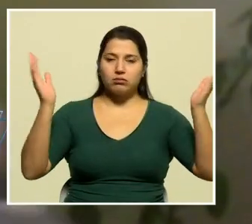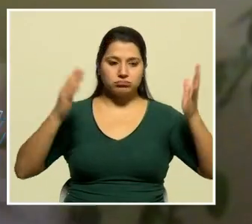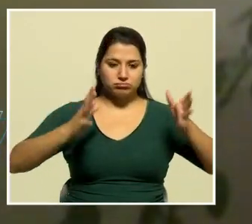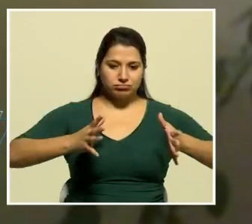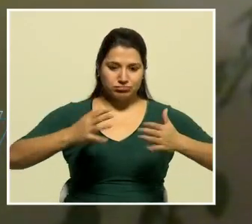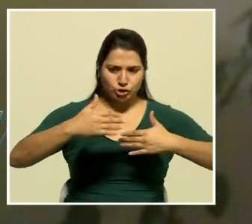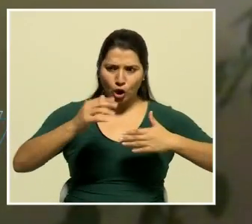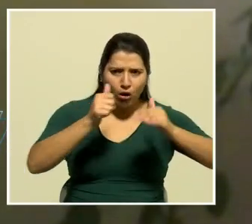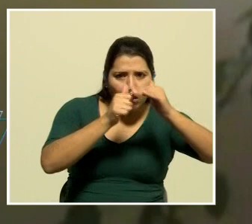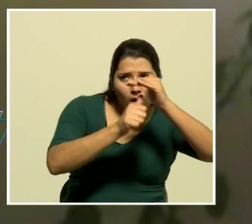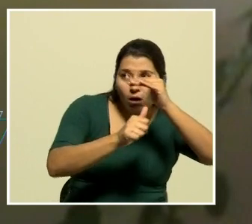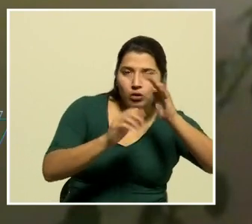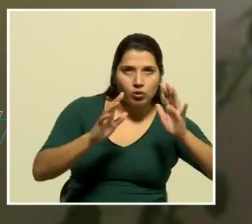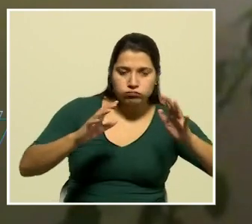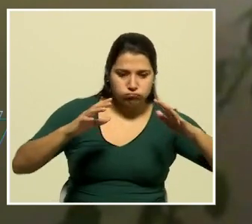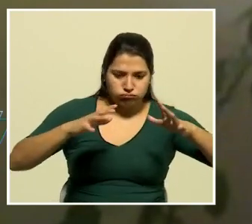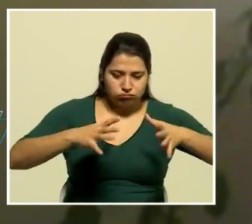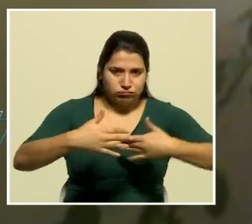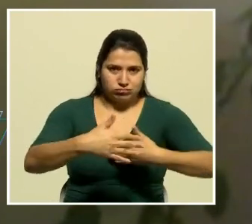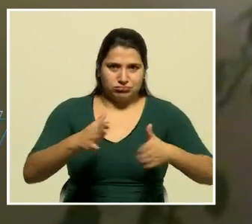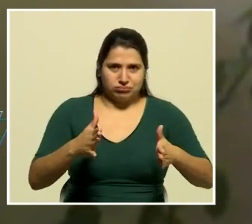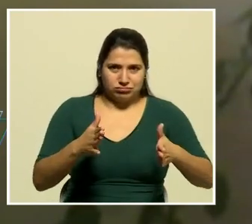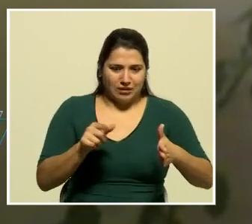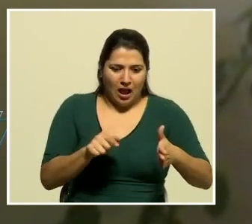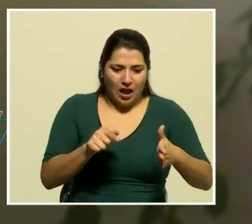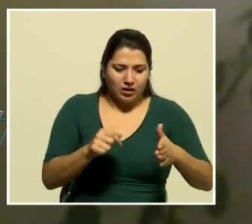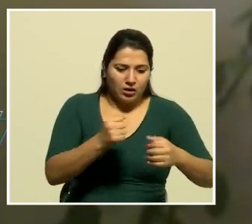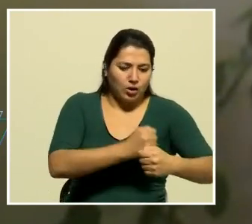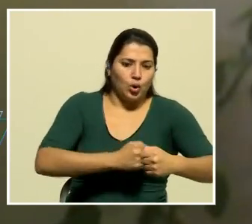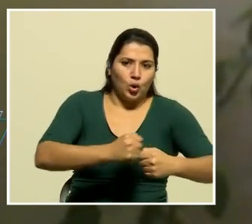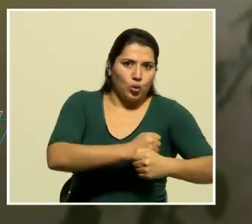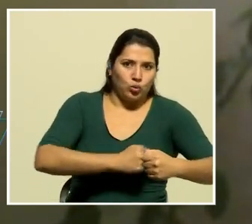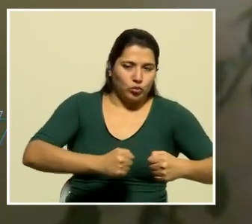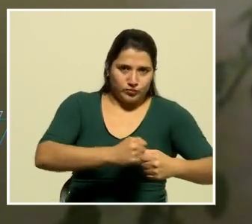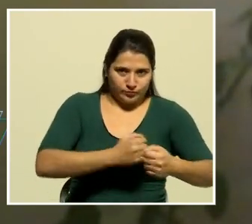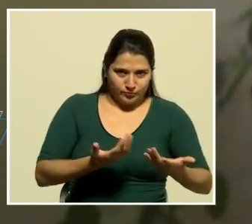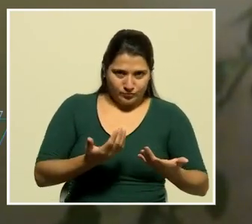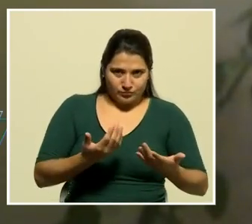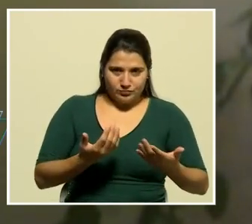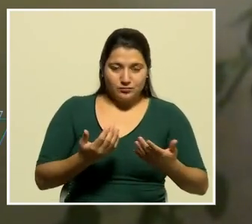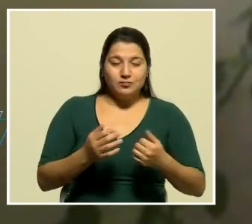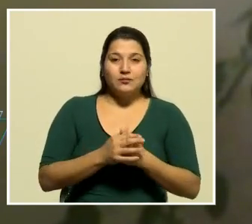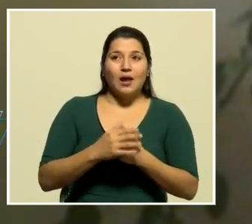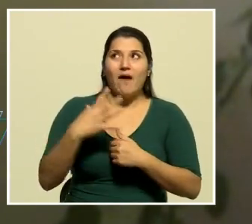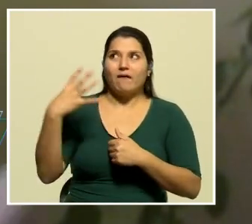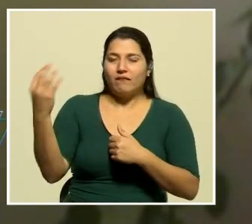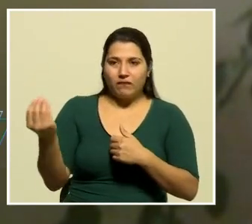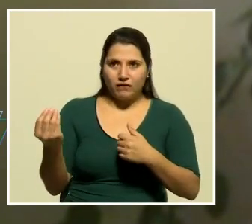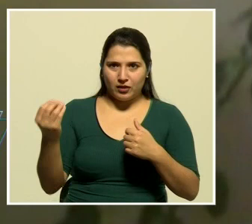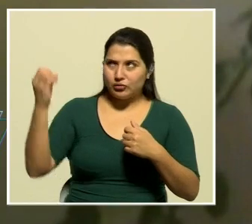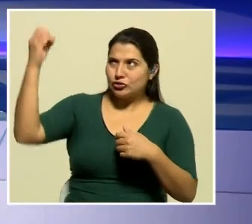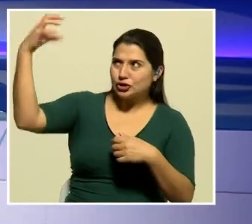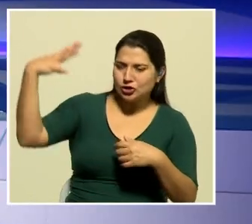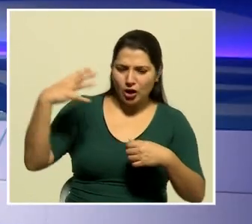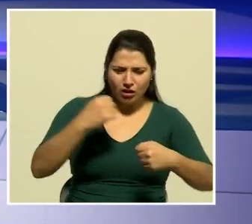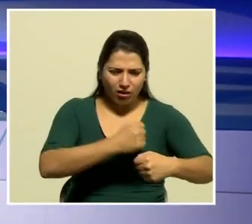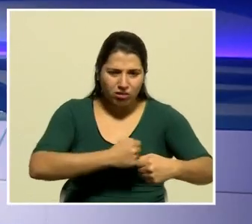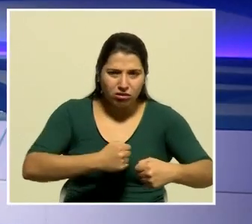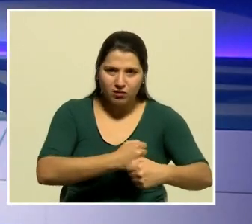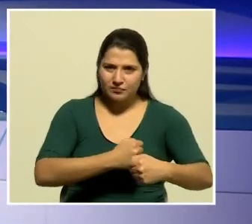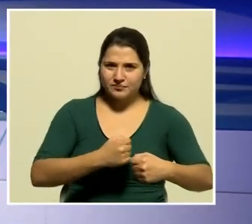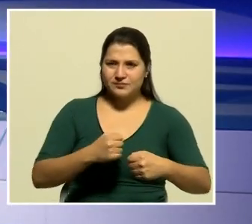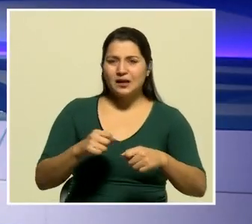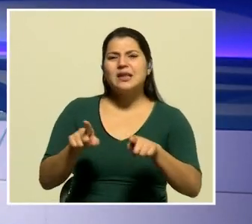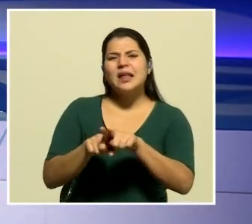muy conectados entre ellos, ¿verdad? Ellos pasan en una hamaca, debajo de los trailers, conversando entre ellos.